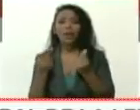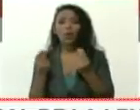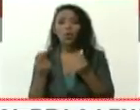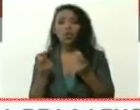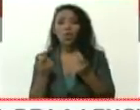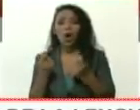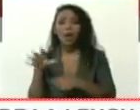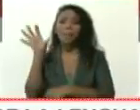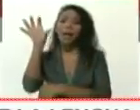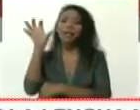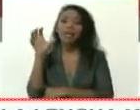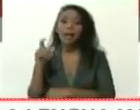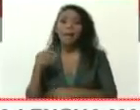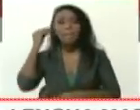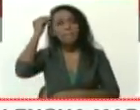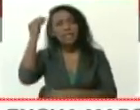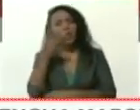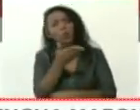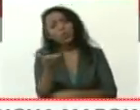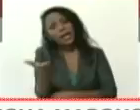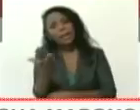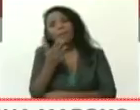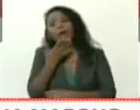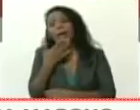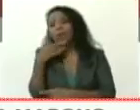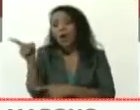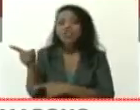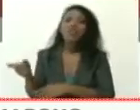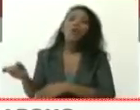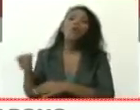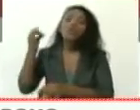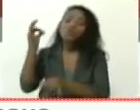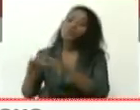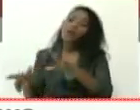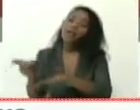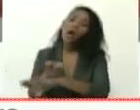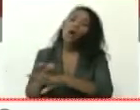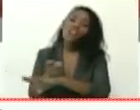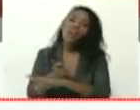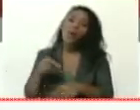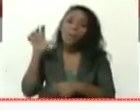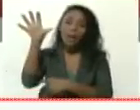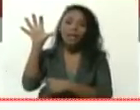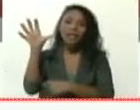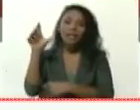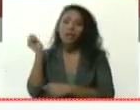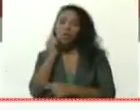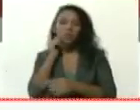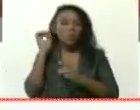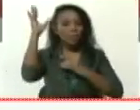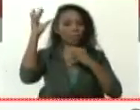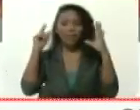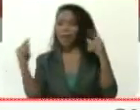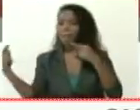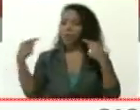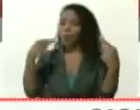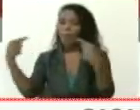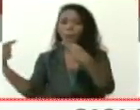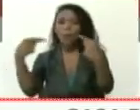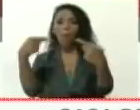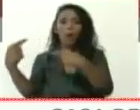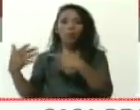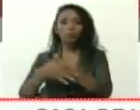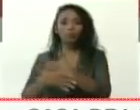país. Imagínense ustedes si llegan a gobernar el país. Se están acusando unos con otros de corrupción. Él tiene una especie de rebelión ahora en la Asamblea